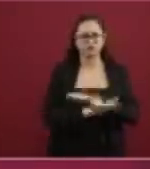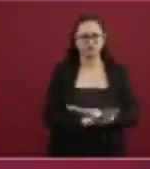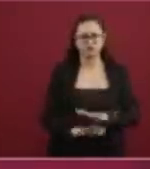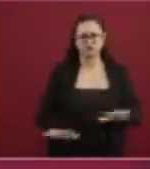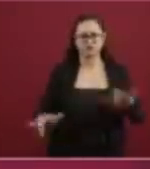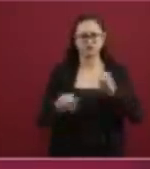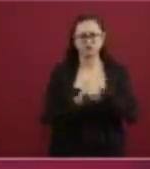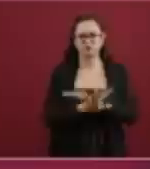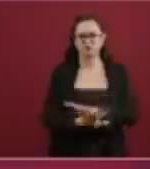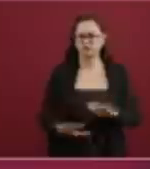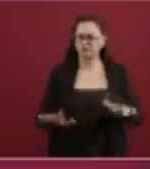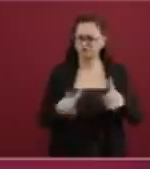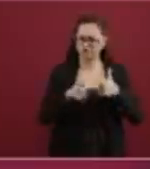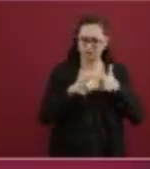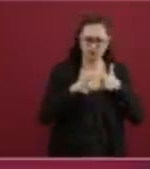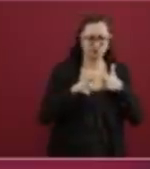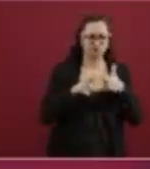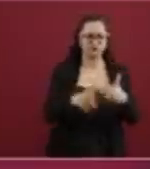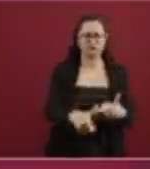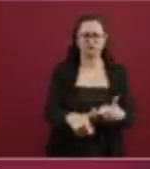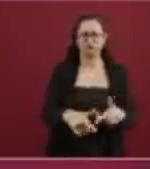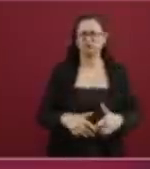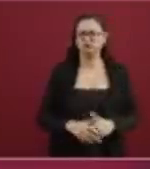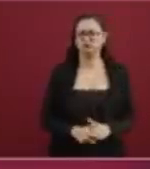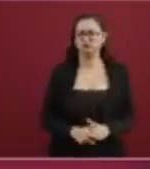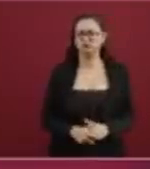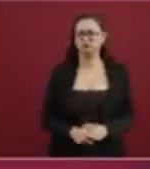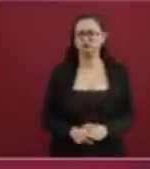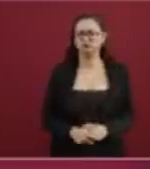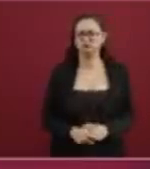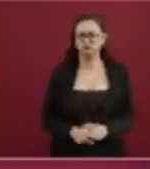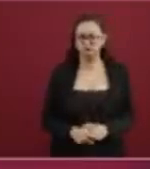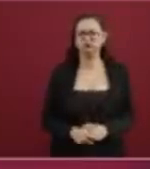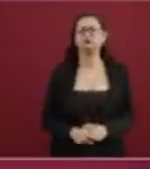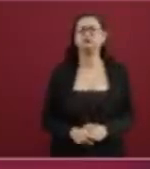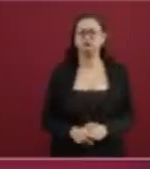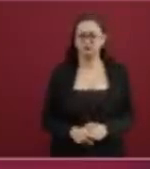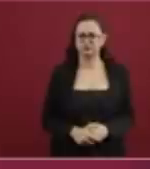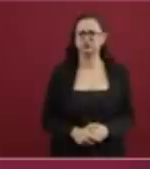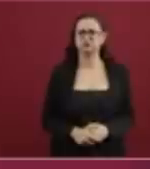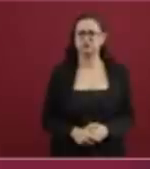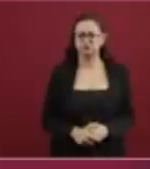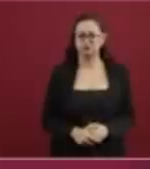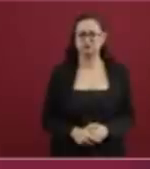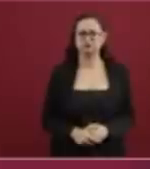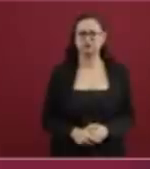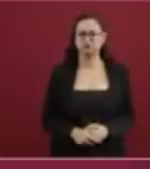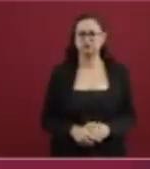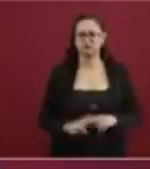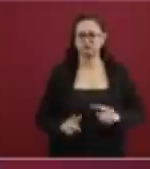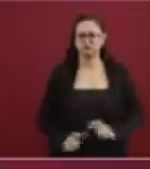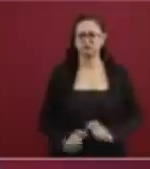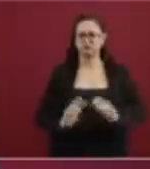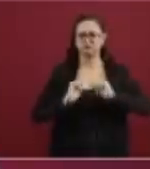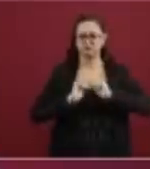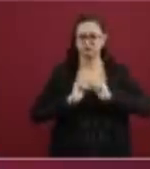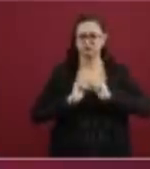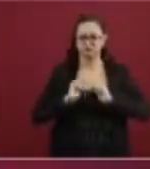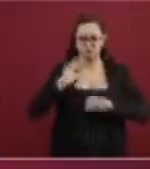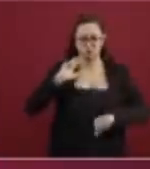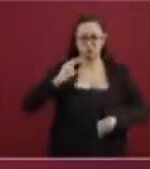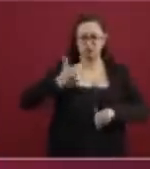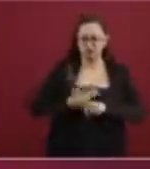y lo vamos a seguir haciendo, y en efecto es una asignatura pendiente, pero